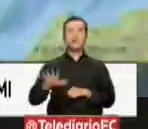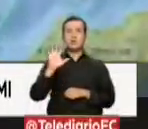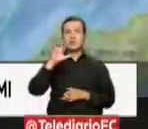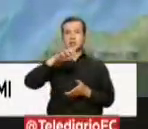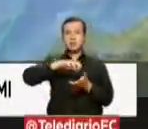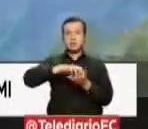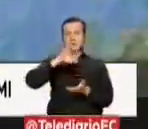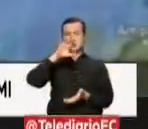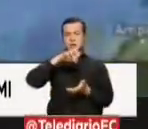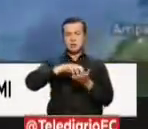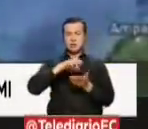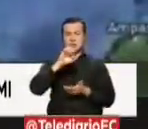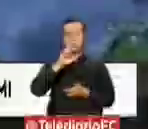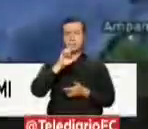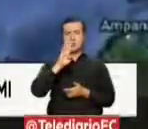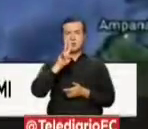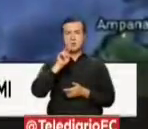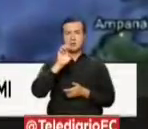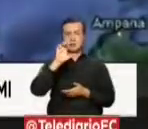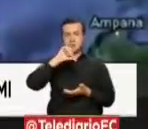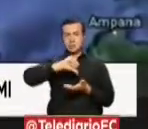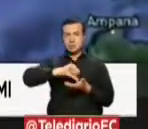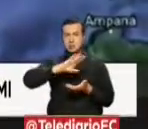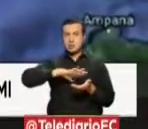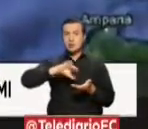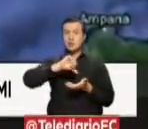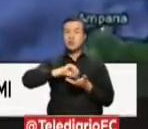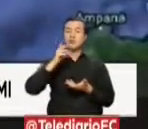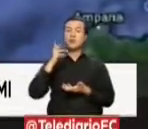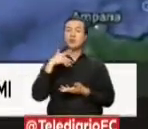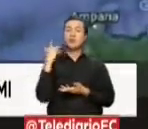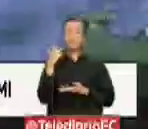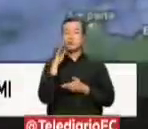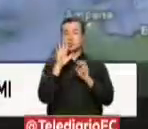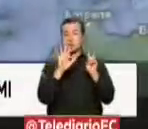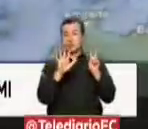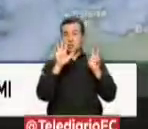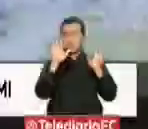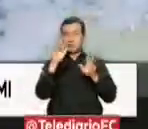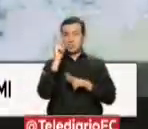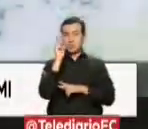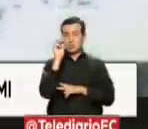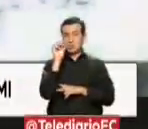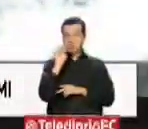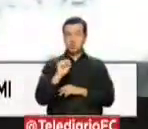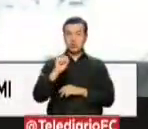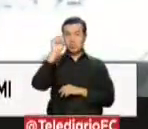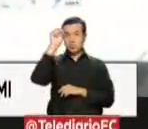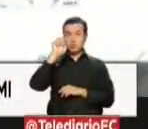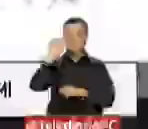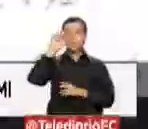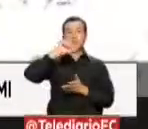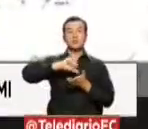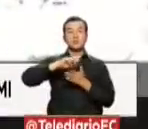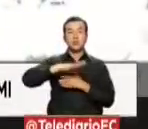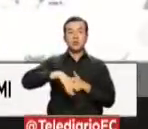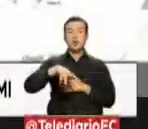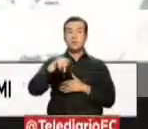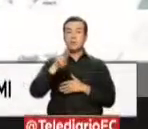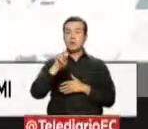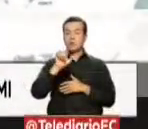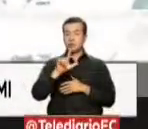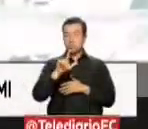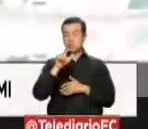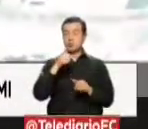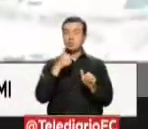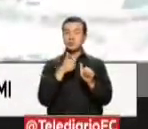isla de Celebes. El epicentro se situó a 78 kilómetros al norte de la ciudad de Palú y a